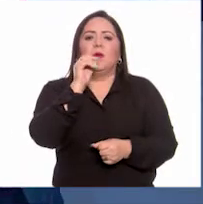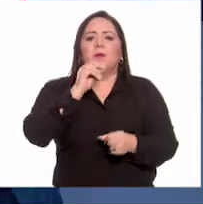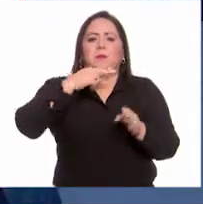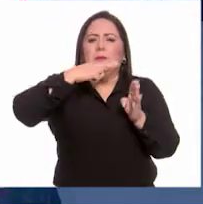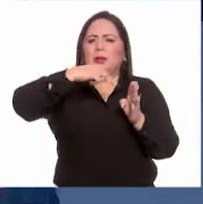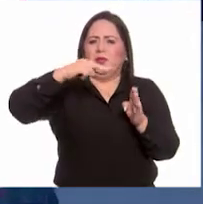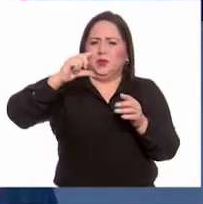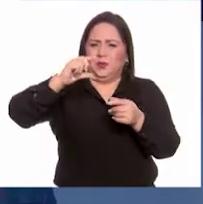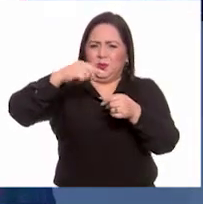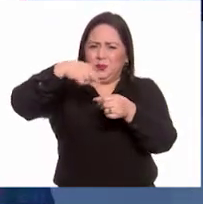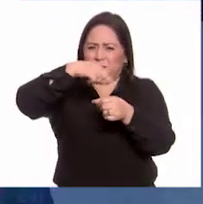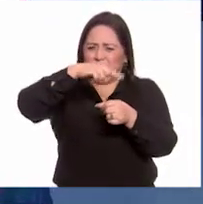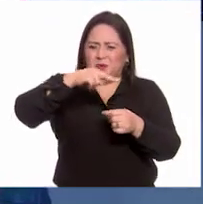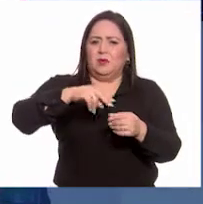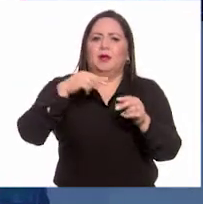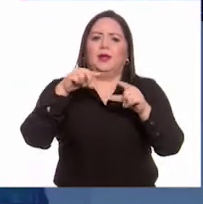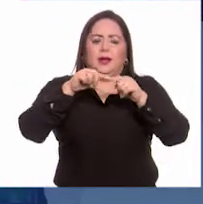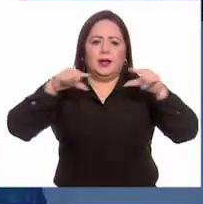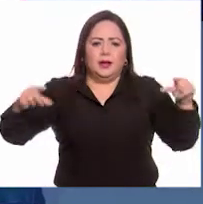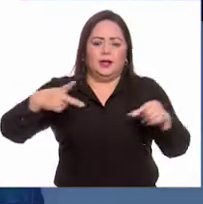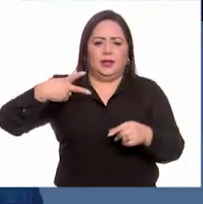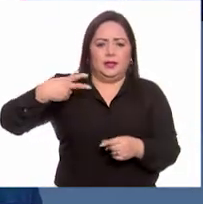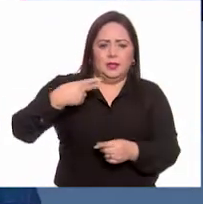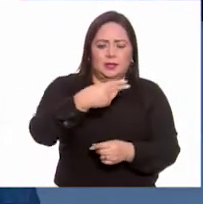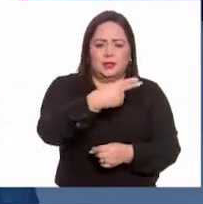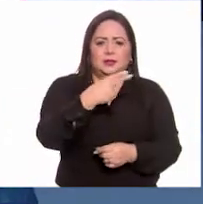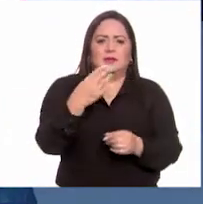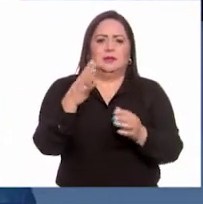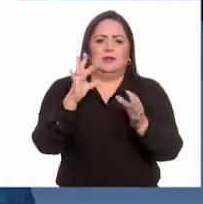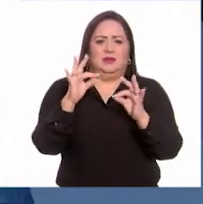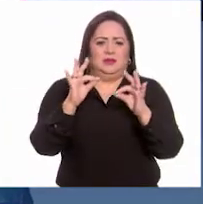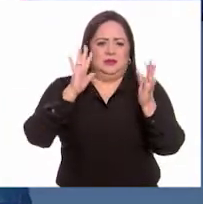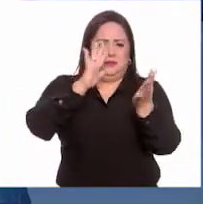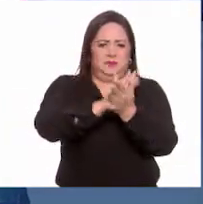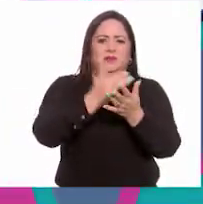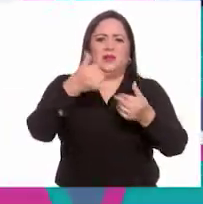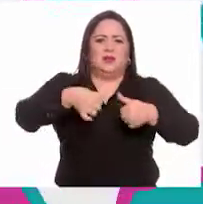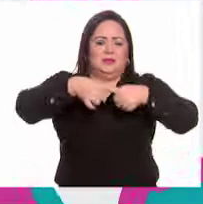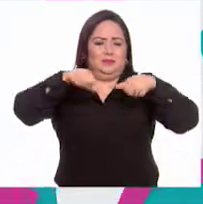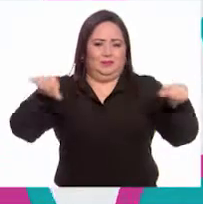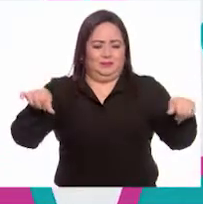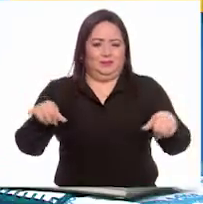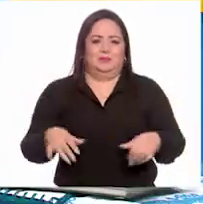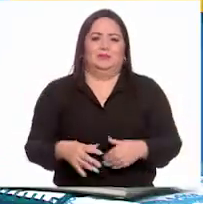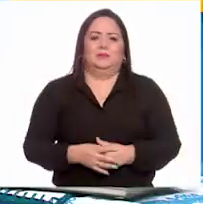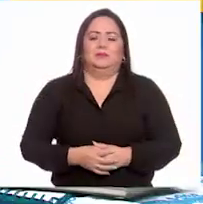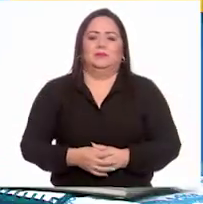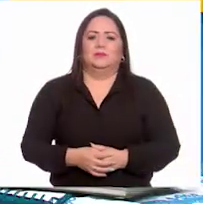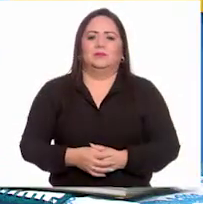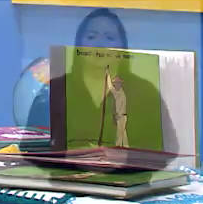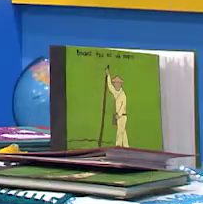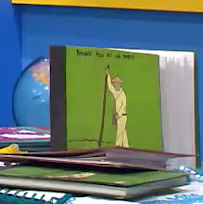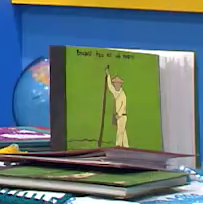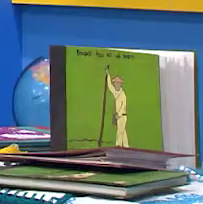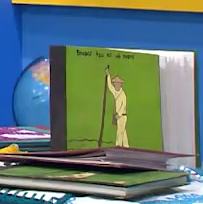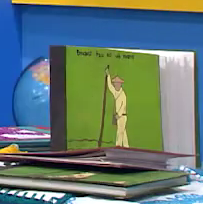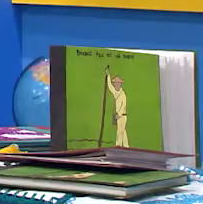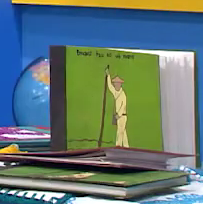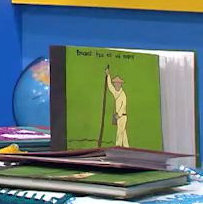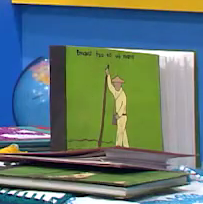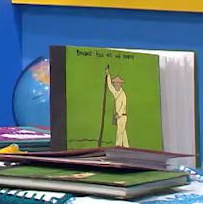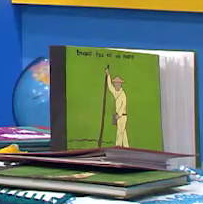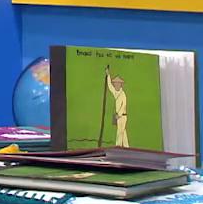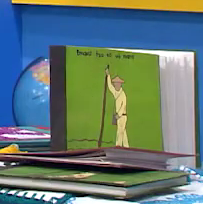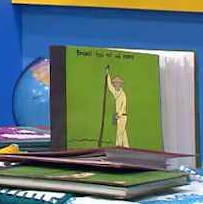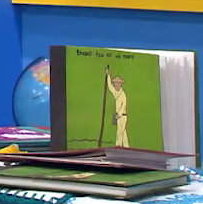vinílica, reglas, tijeras, pegamento y cinta adhesiva. Cuando el asnaki no nasmo, ni deja